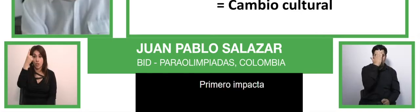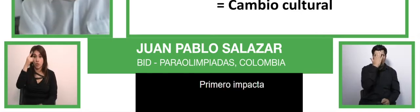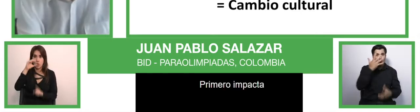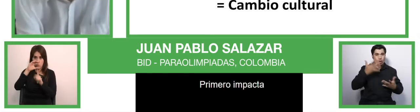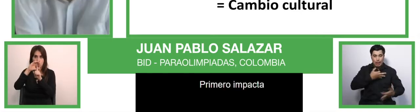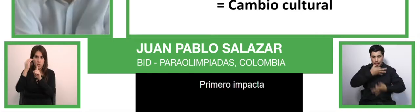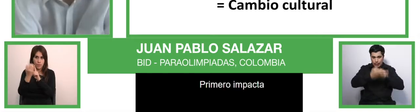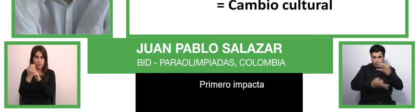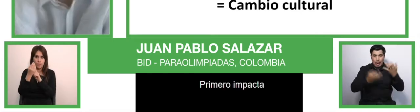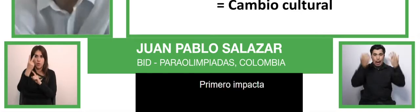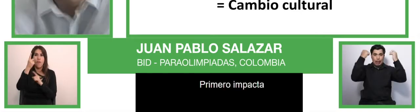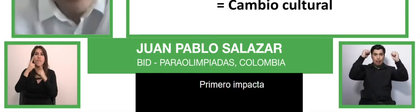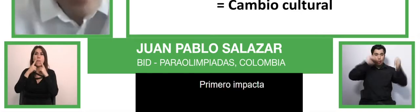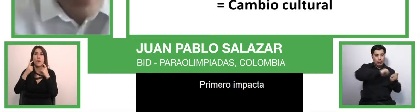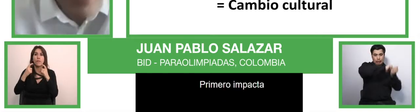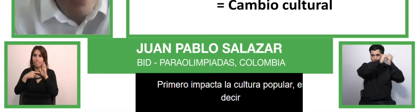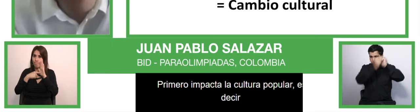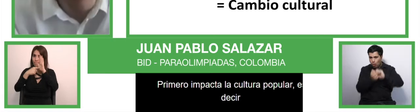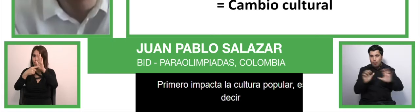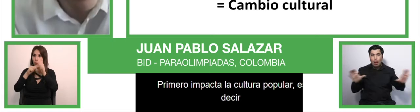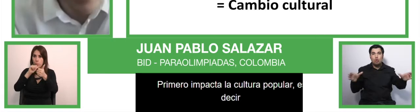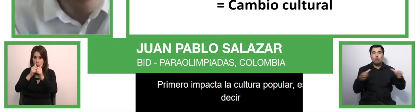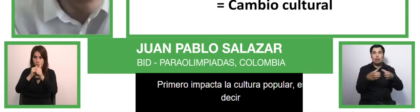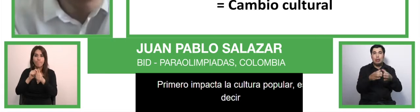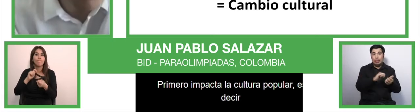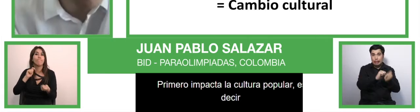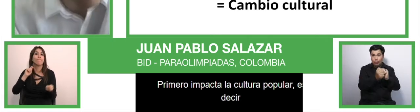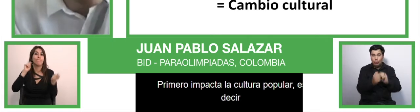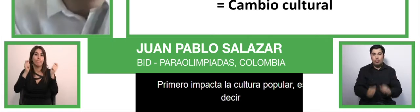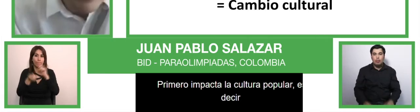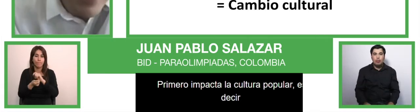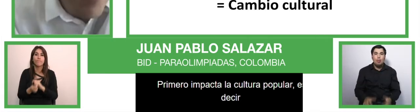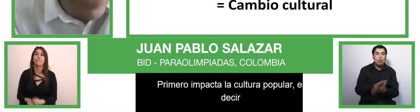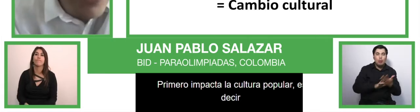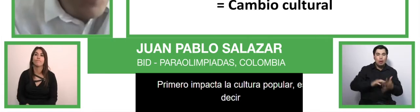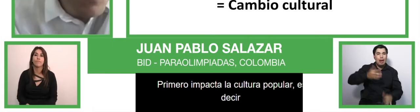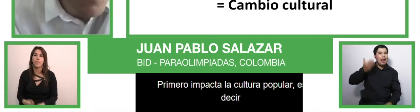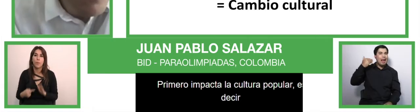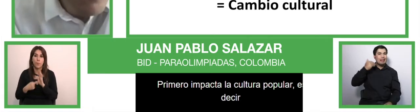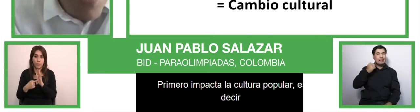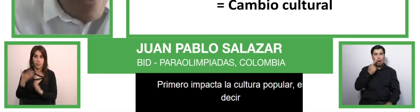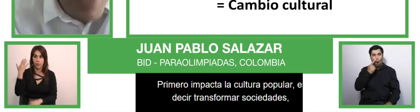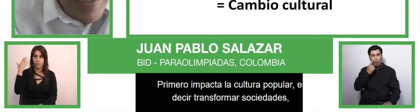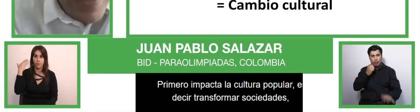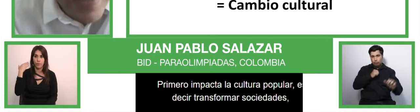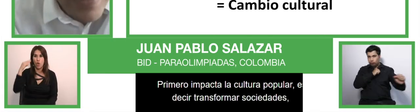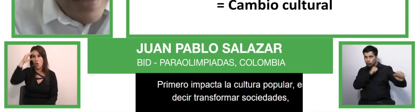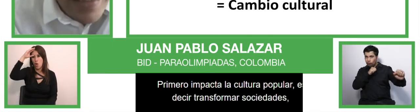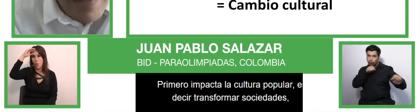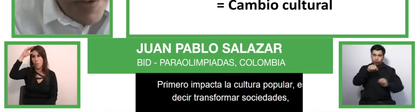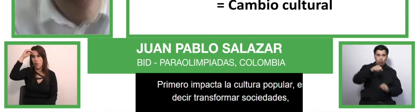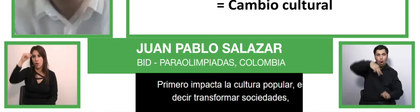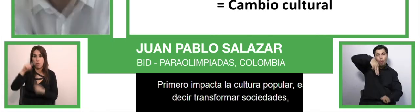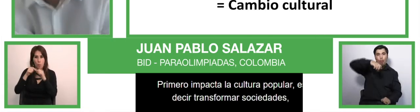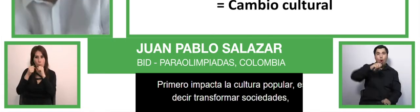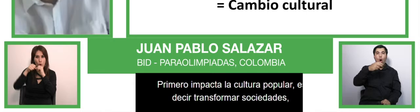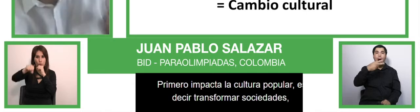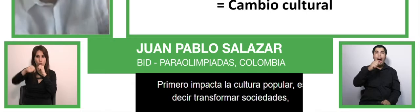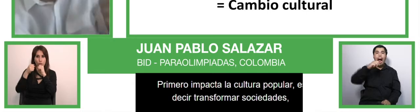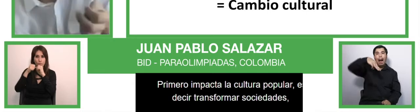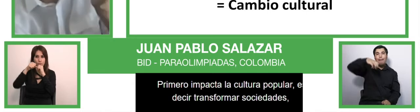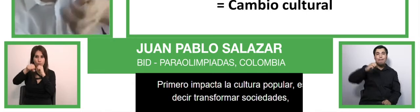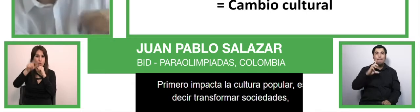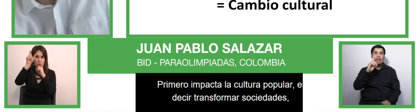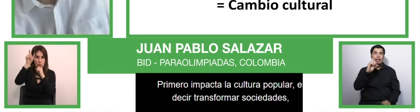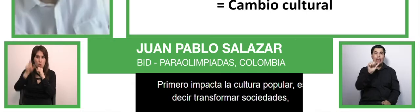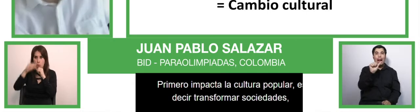deporte transforma sociedades. Si el deporte sirve, si como Mohamed Ali, ¿cuántos Mohamed Alís necesitamos para mover